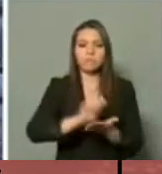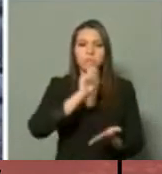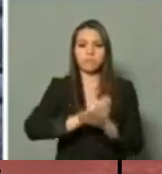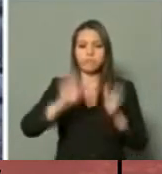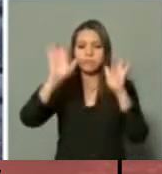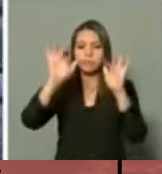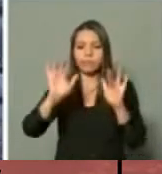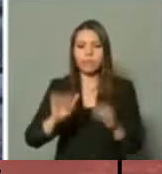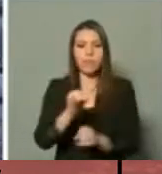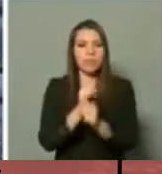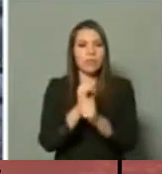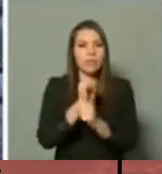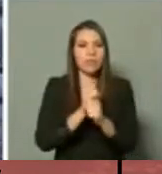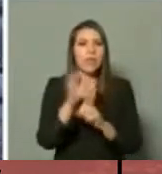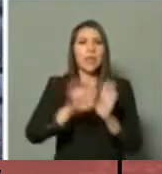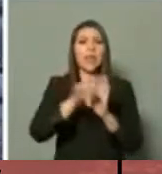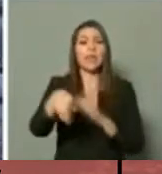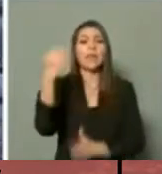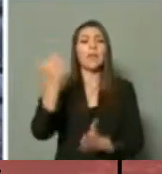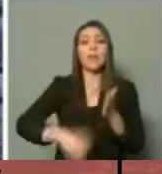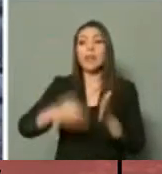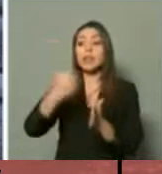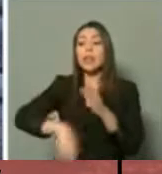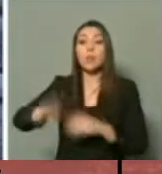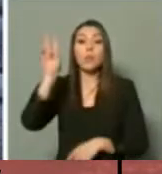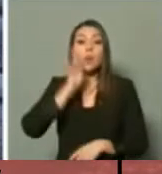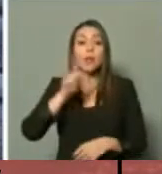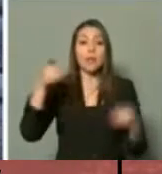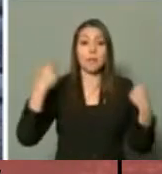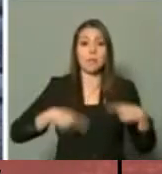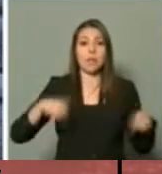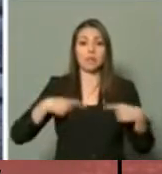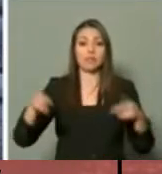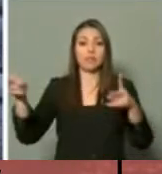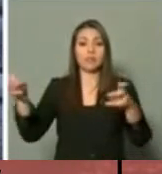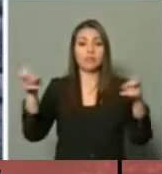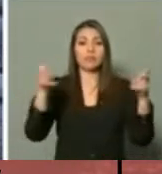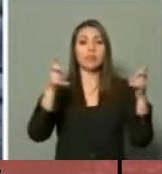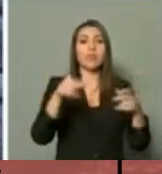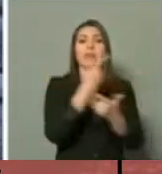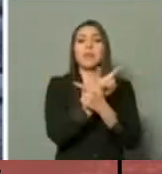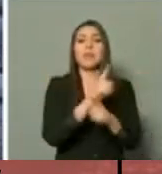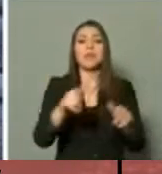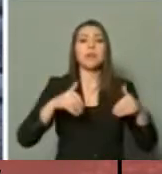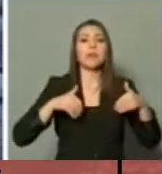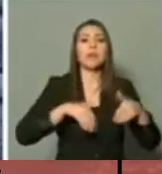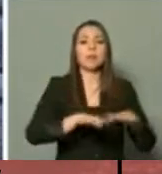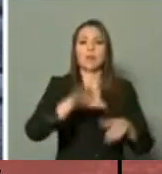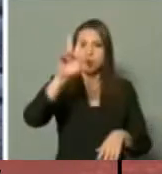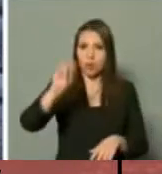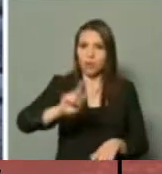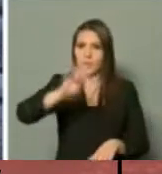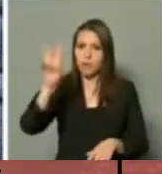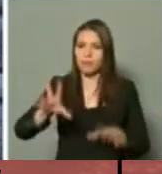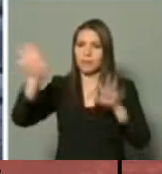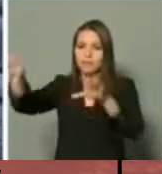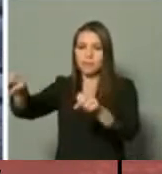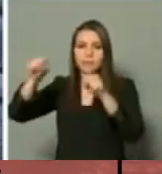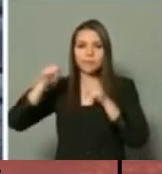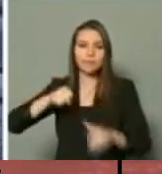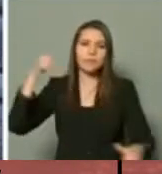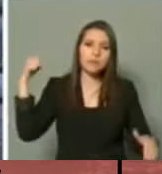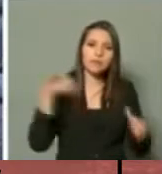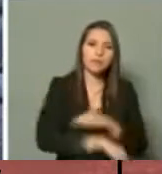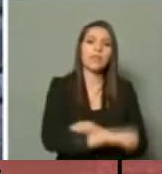ley, se evite que falte de pruebas estos delincuentes sean impunes y realmente puedan ser procesados. Tenemos que atacar